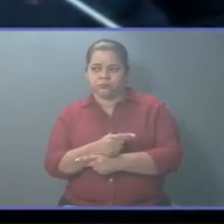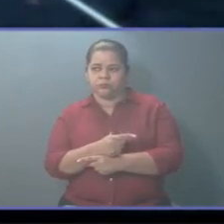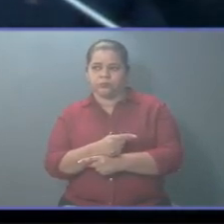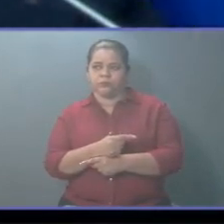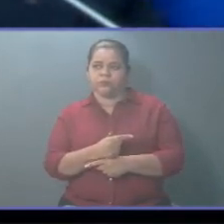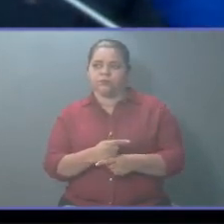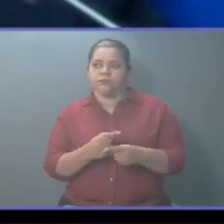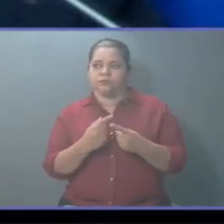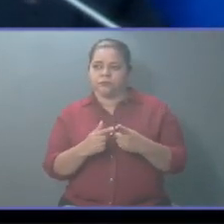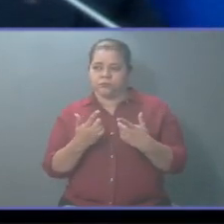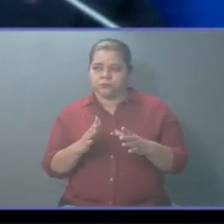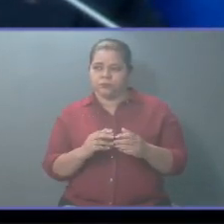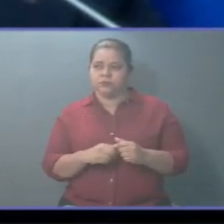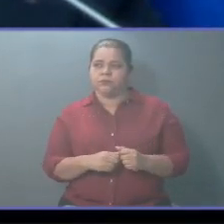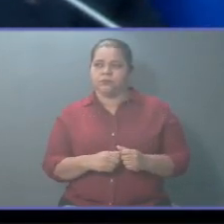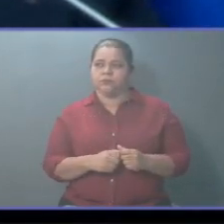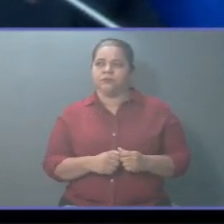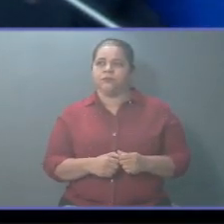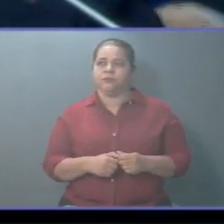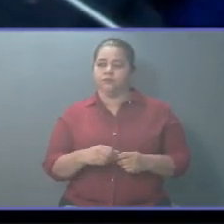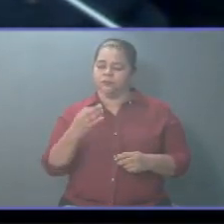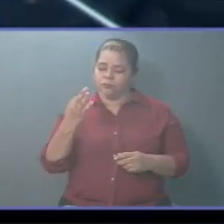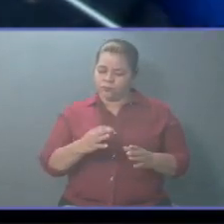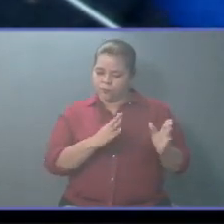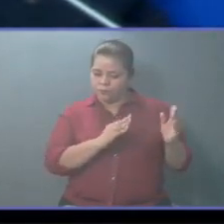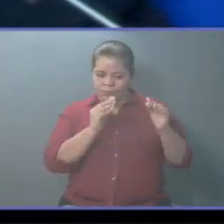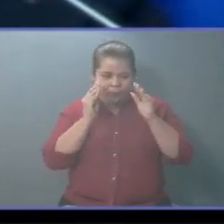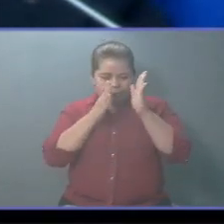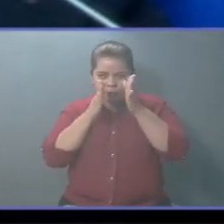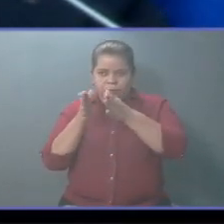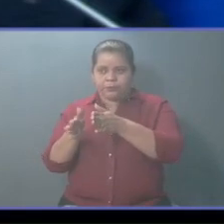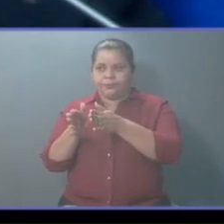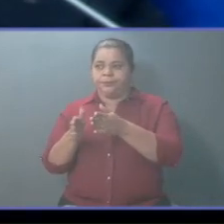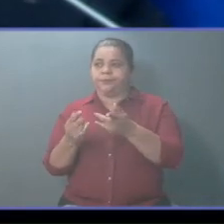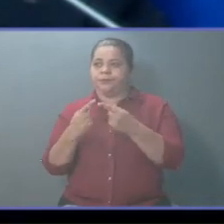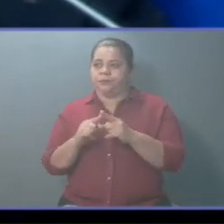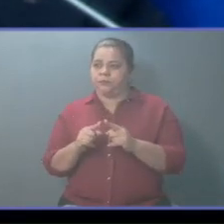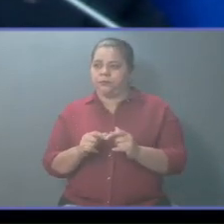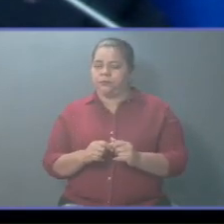donde de hecho se tienen que orientar.